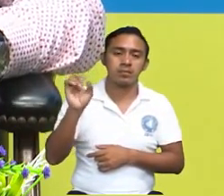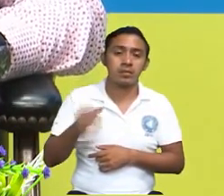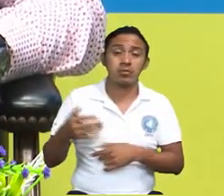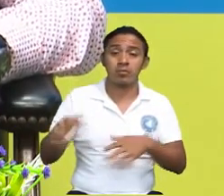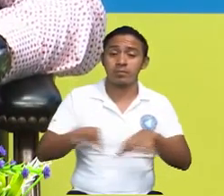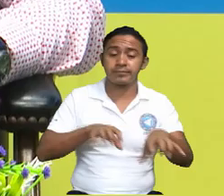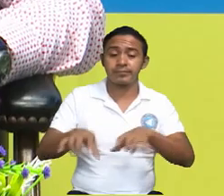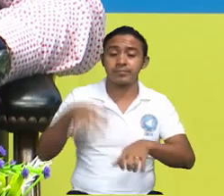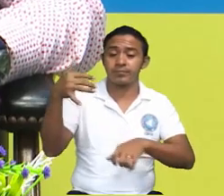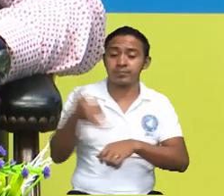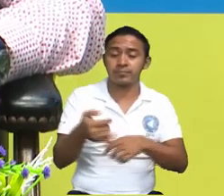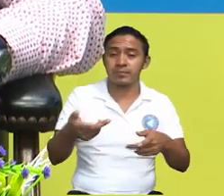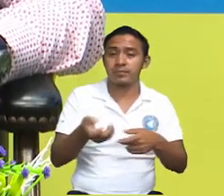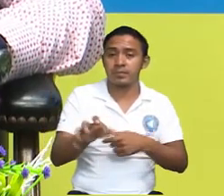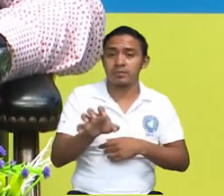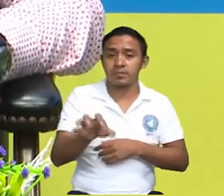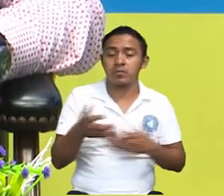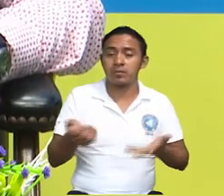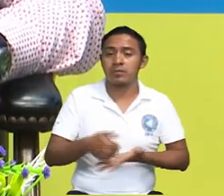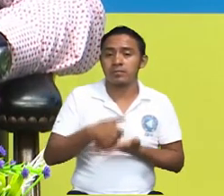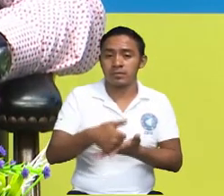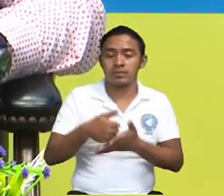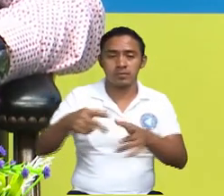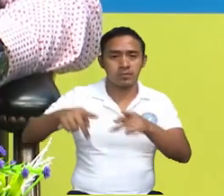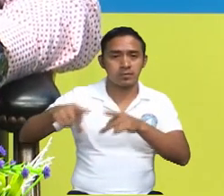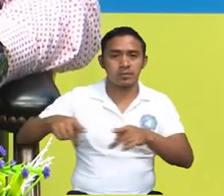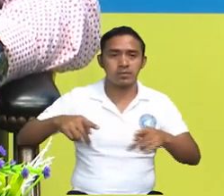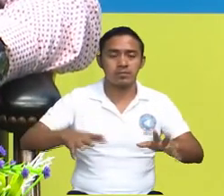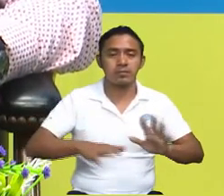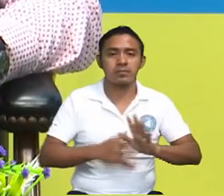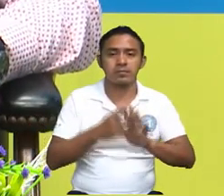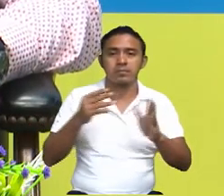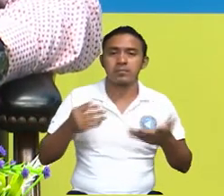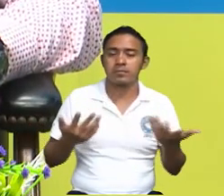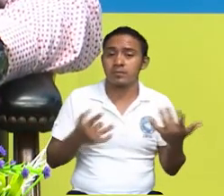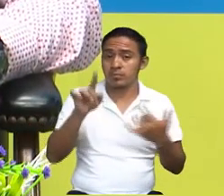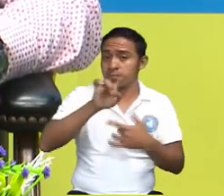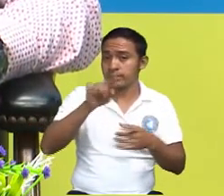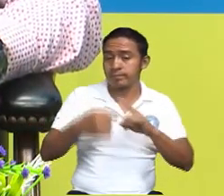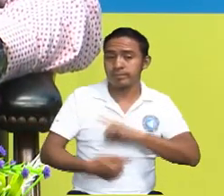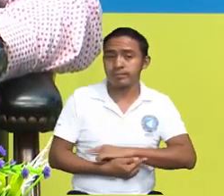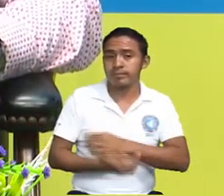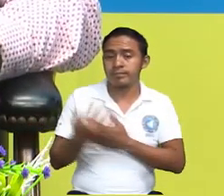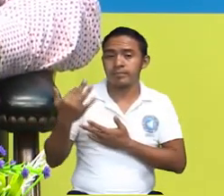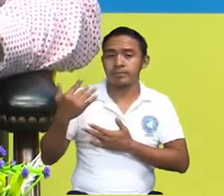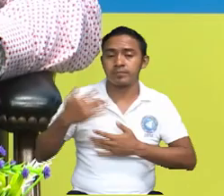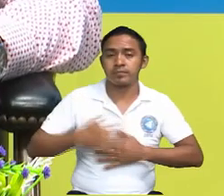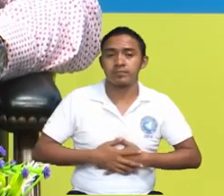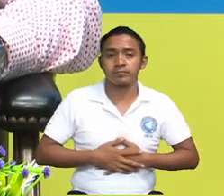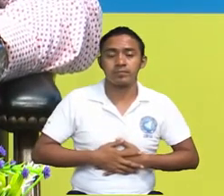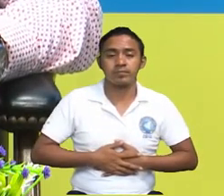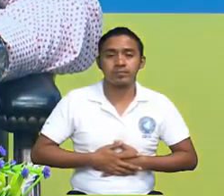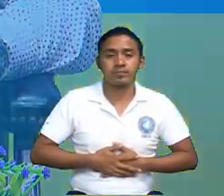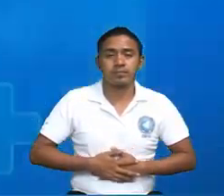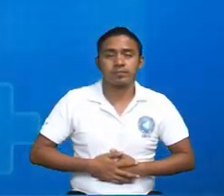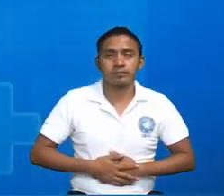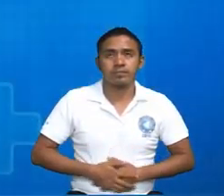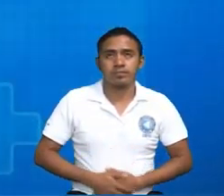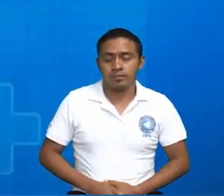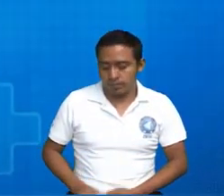canina y los beneficios que tiene para la población nicaragüense. Usted no le cambia de canal, enseguida regresamos.